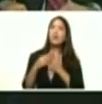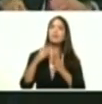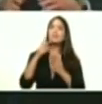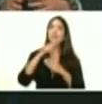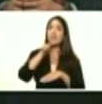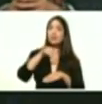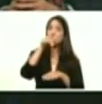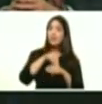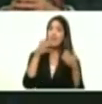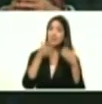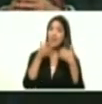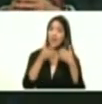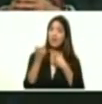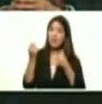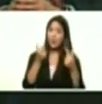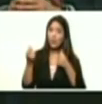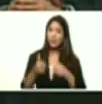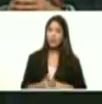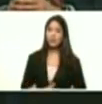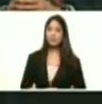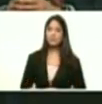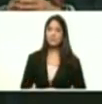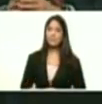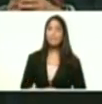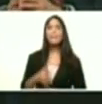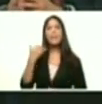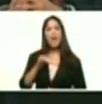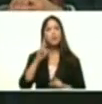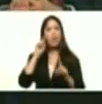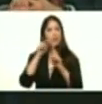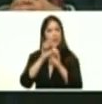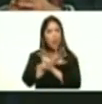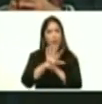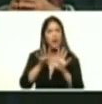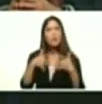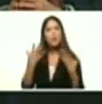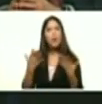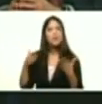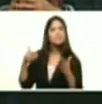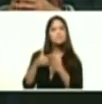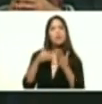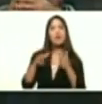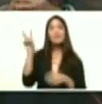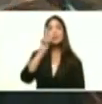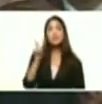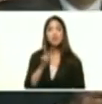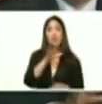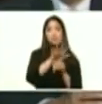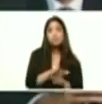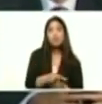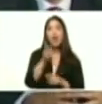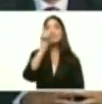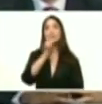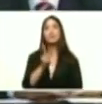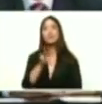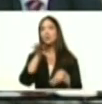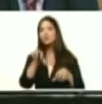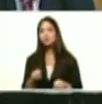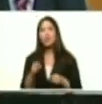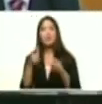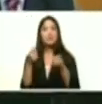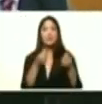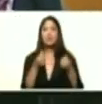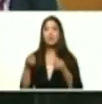internacional, de guerra económica, ¿no? que tiene un objetivo, vencer a Venezuela, arrodillar a Venezuela, apoderarse de nuestra